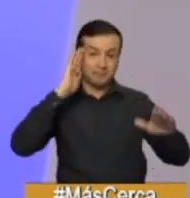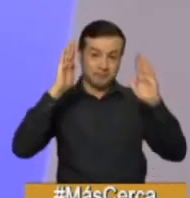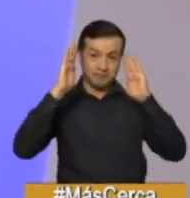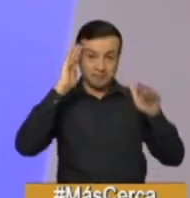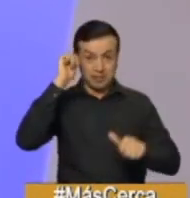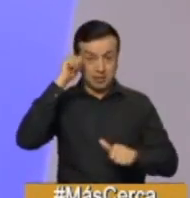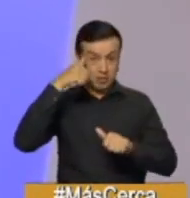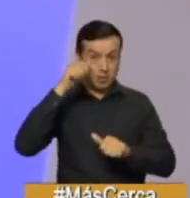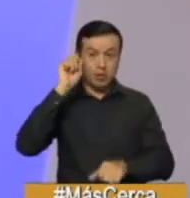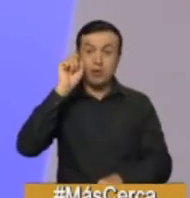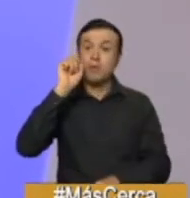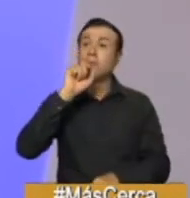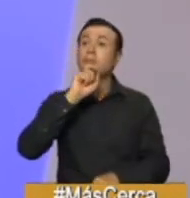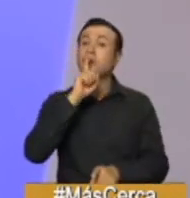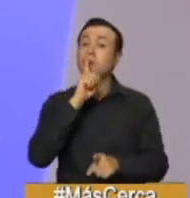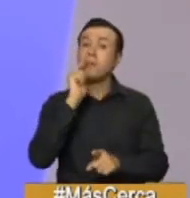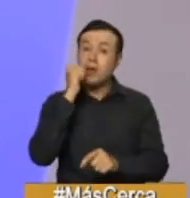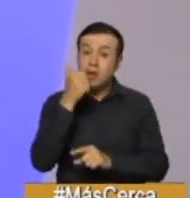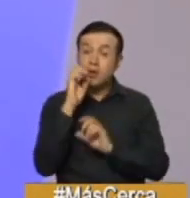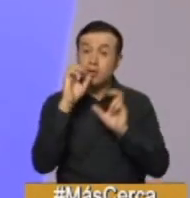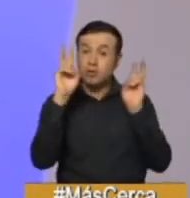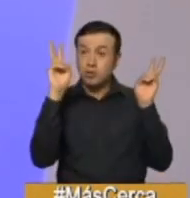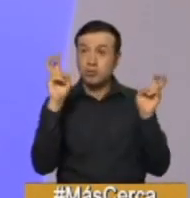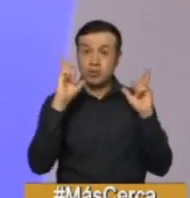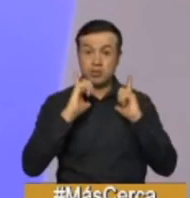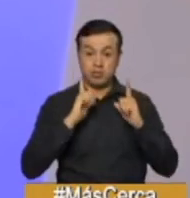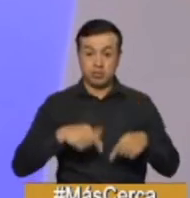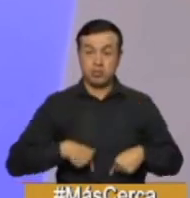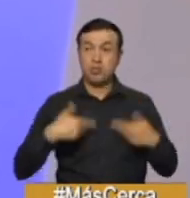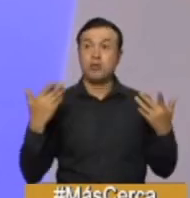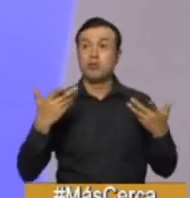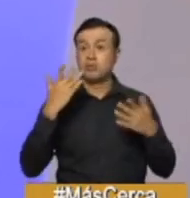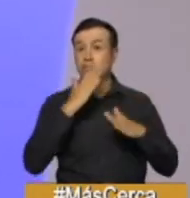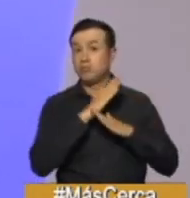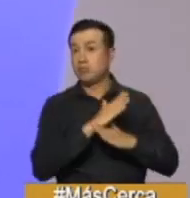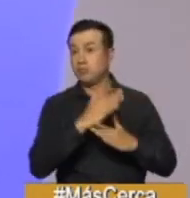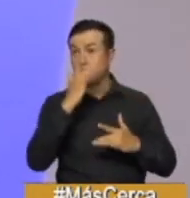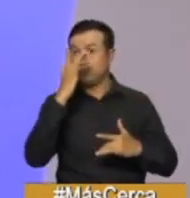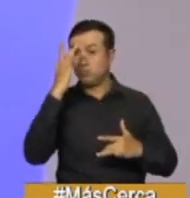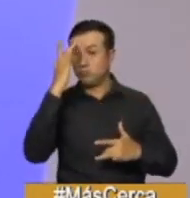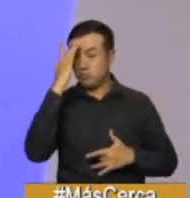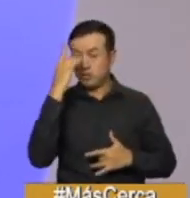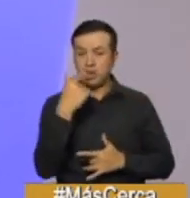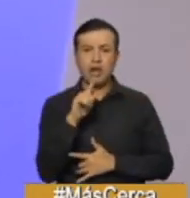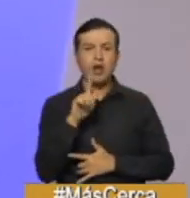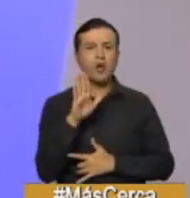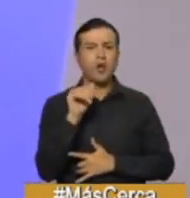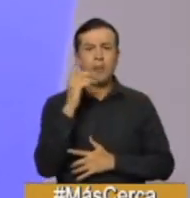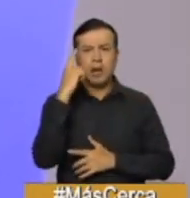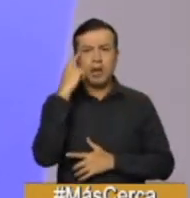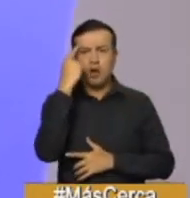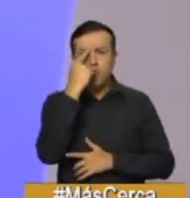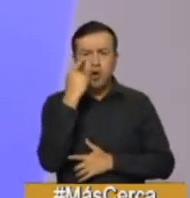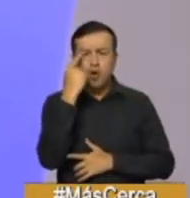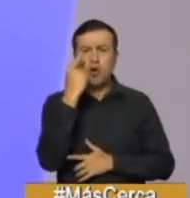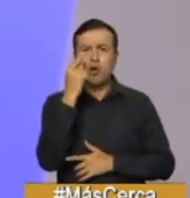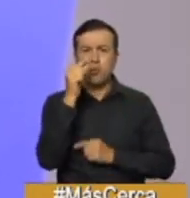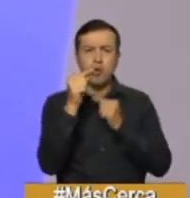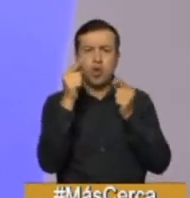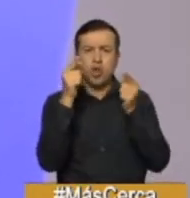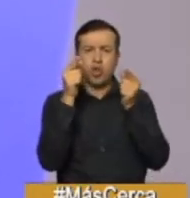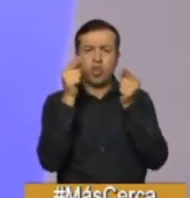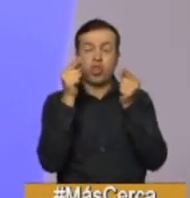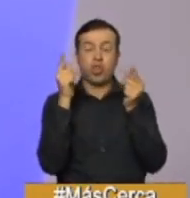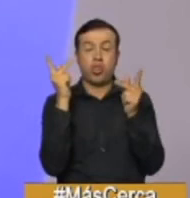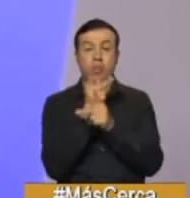recuerden que mañana de salud y conoceremos sobre cómo prevenir el glaucoma esta enfermedad silenciosa de